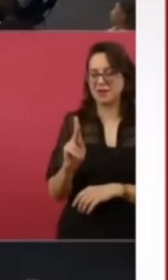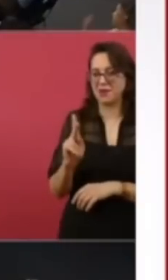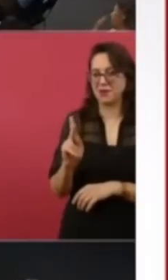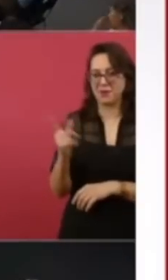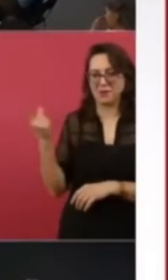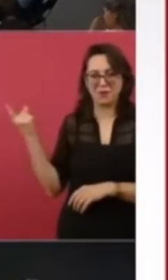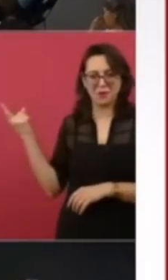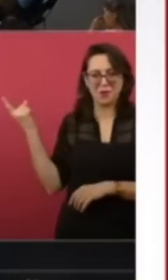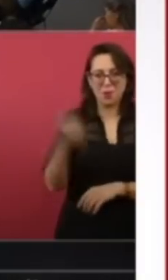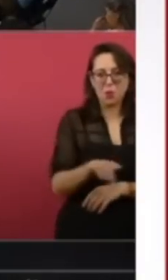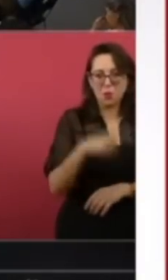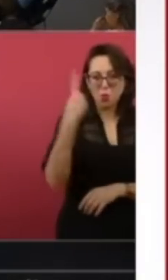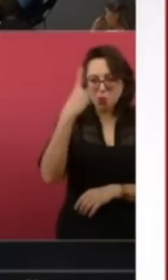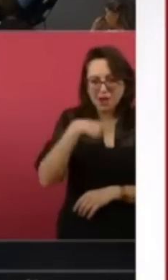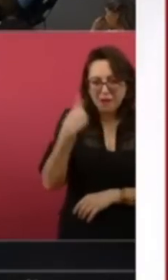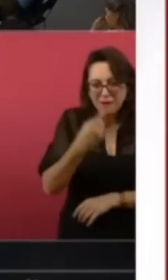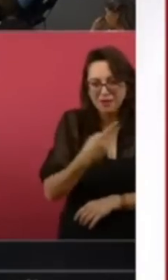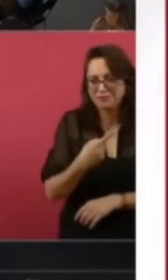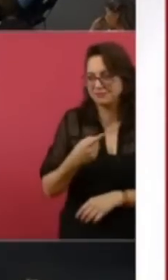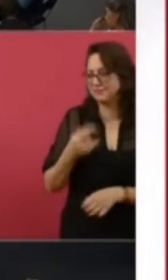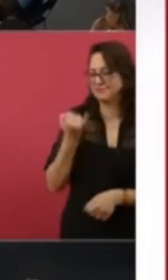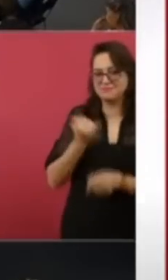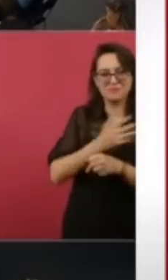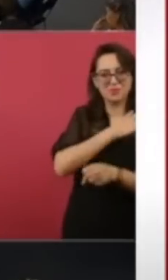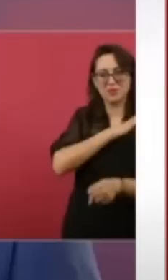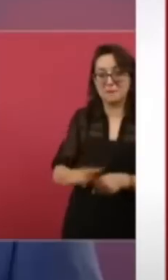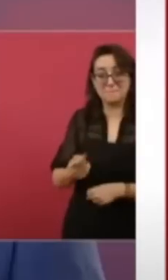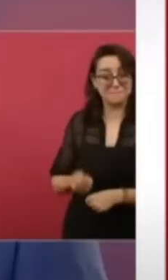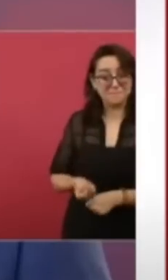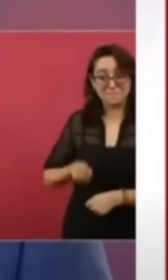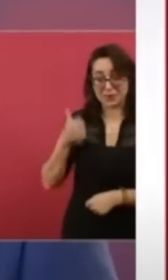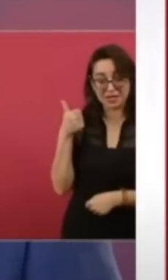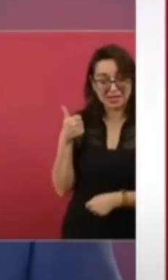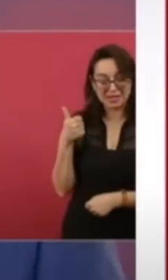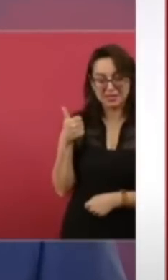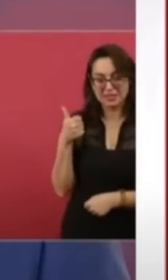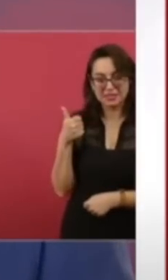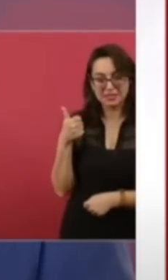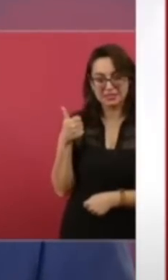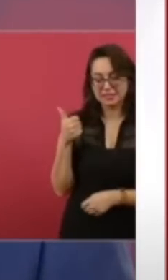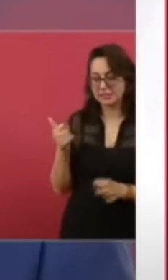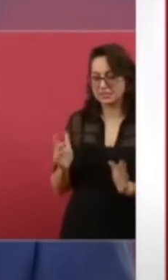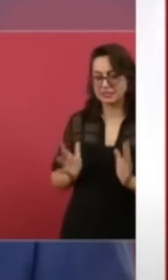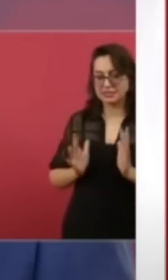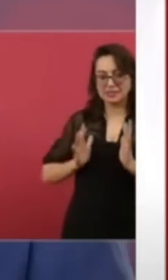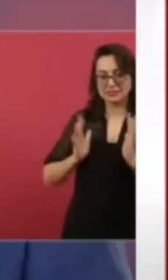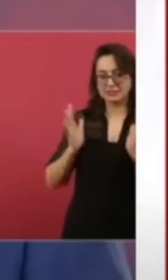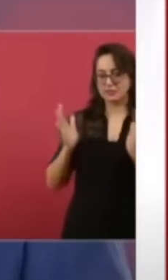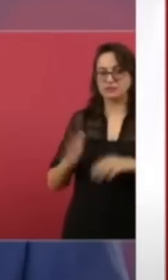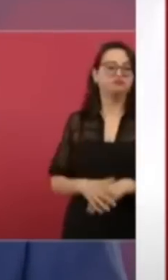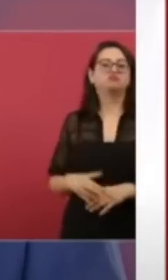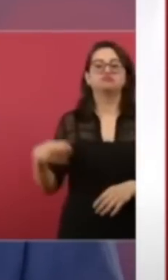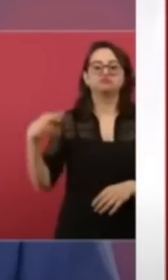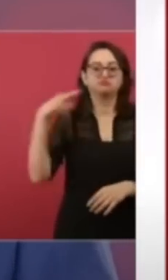no es transparente el proceso legal. Entonces, en este caso, pues se presentó una denuncia